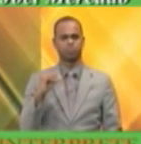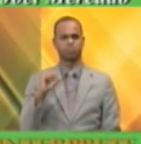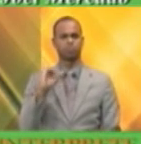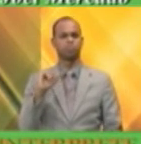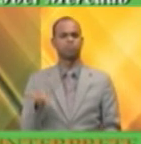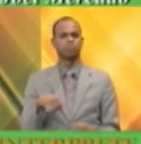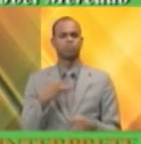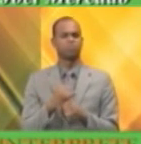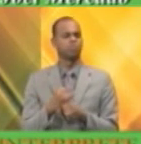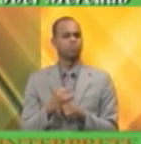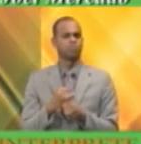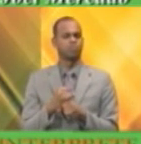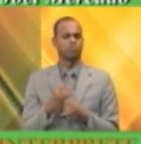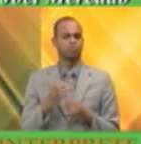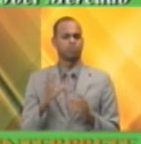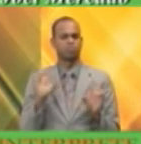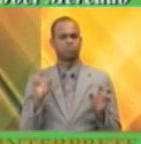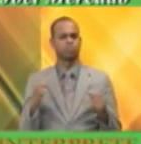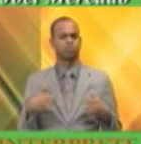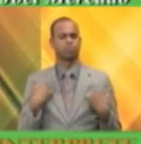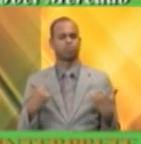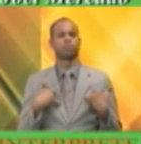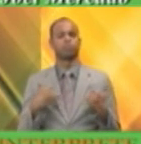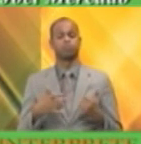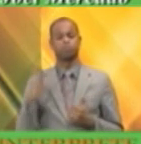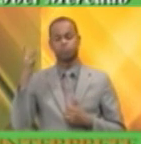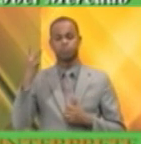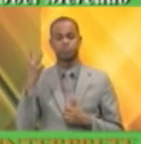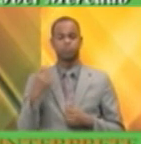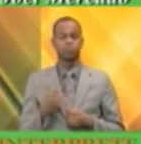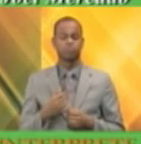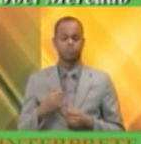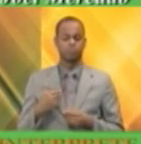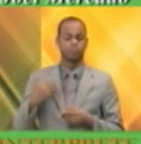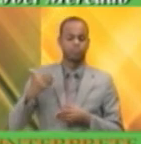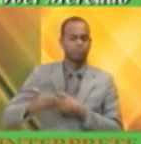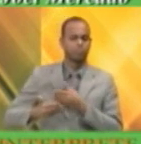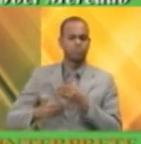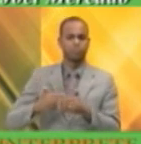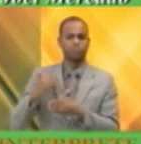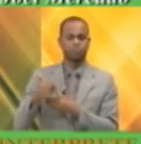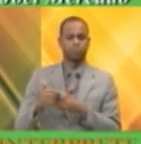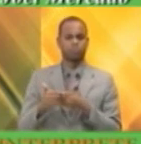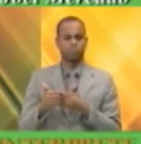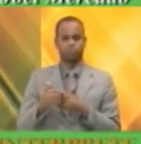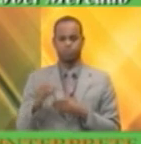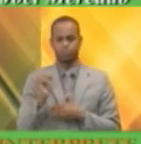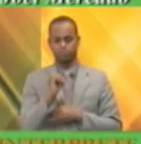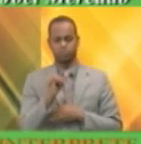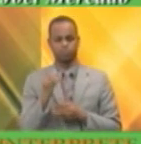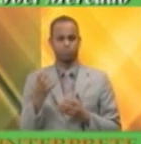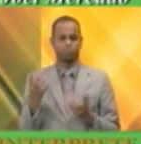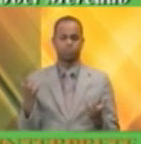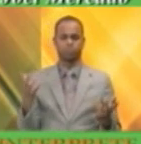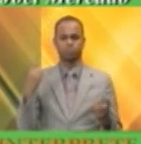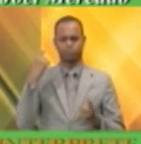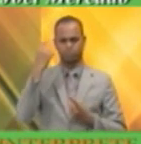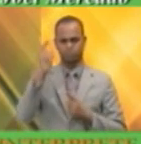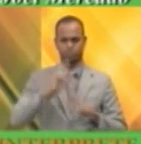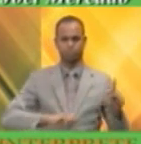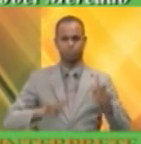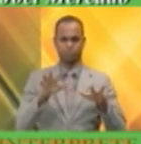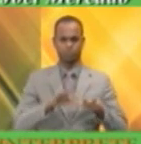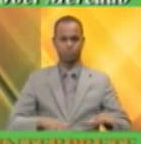relativamente joven, sí. Es muy joven, porque ha tenido que ir creciendo en la medida que va creciendo la conciencia